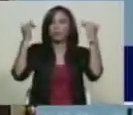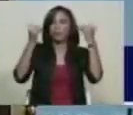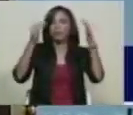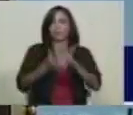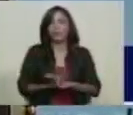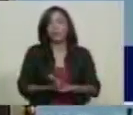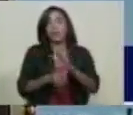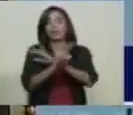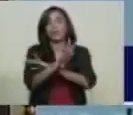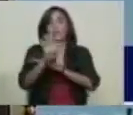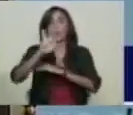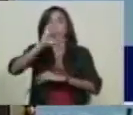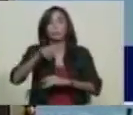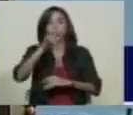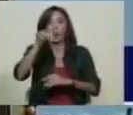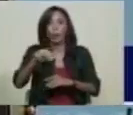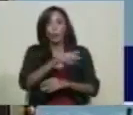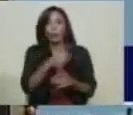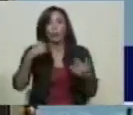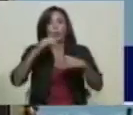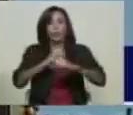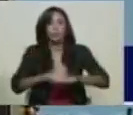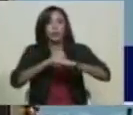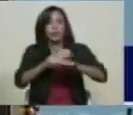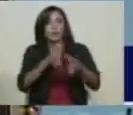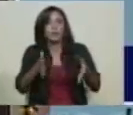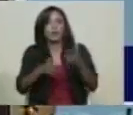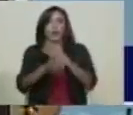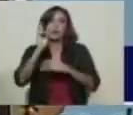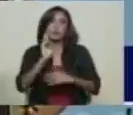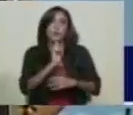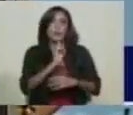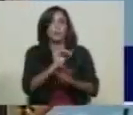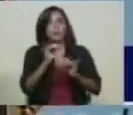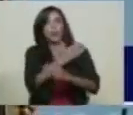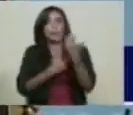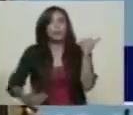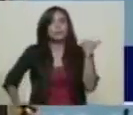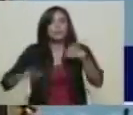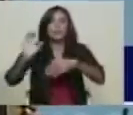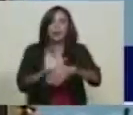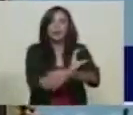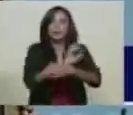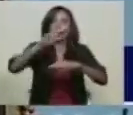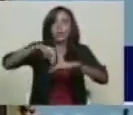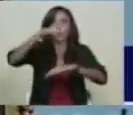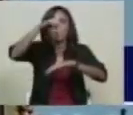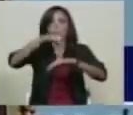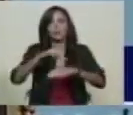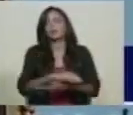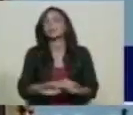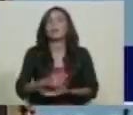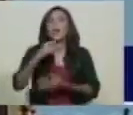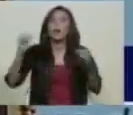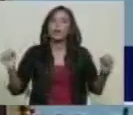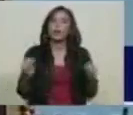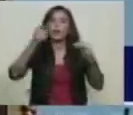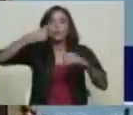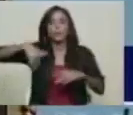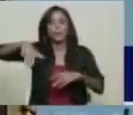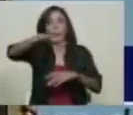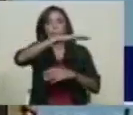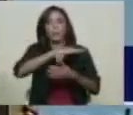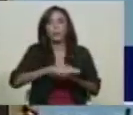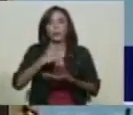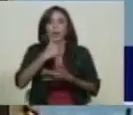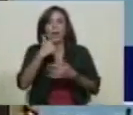del 24 de junio cuando el jinete triunfó. Y ese presidente cantaba el himno nacional, gloria al bravo pueblo, y